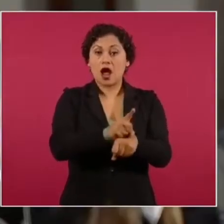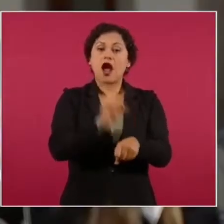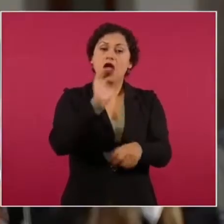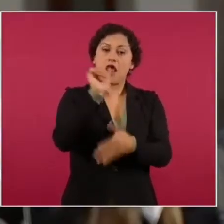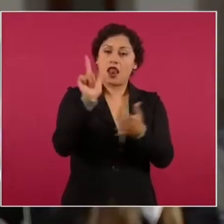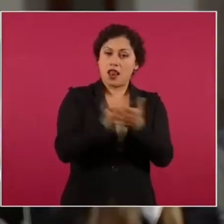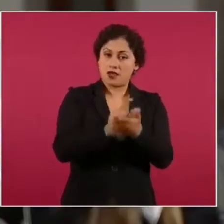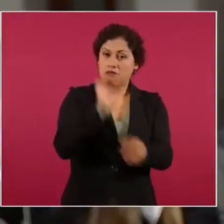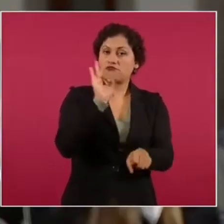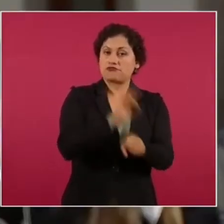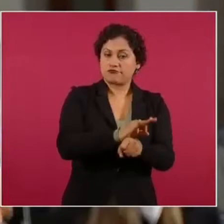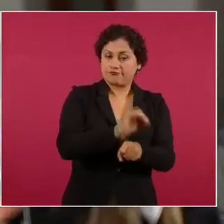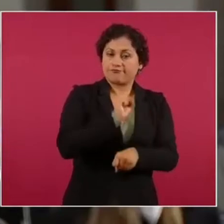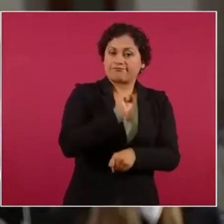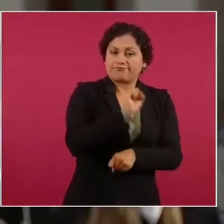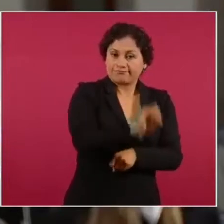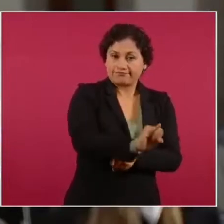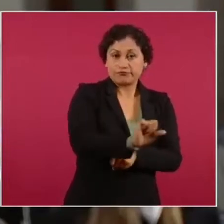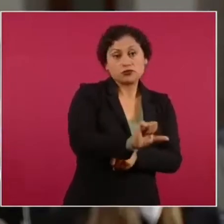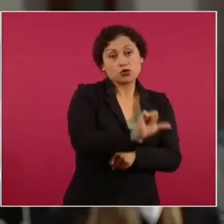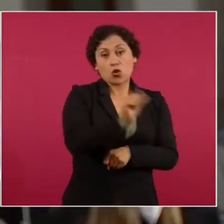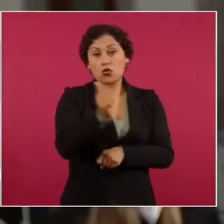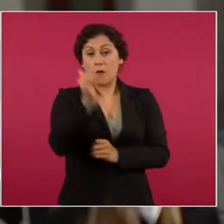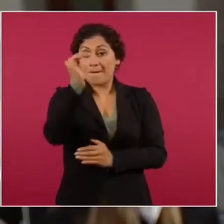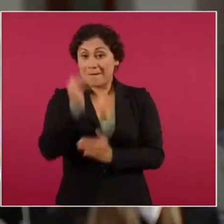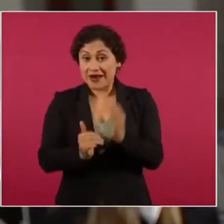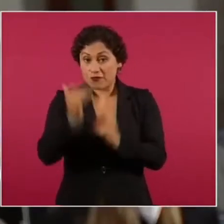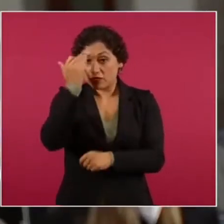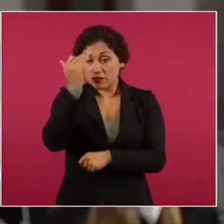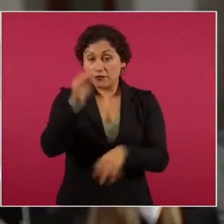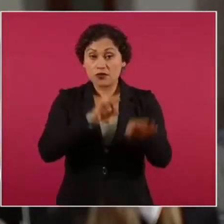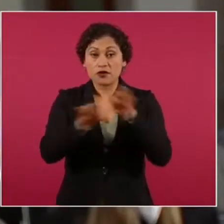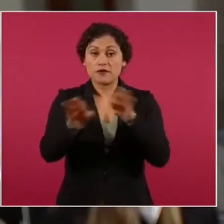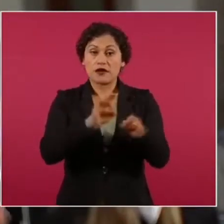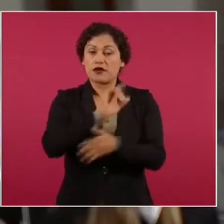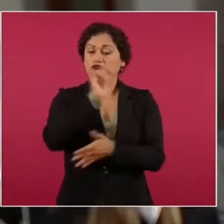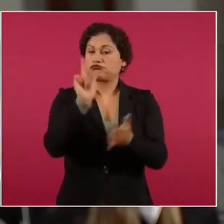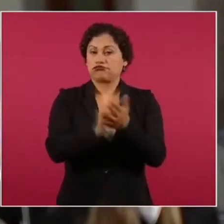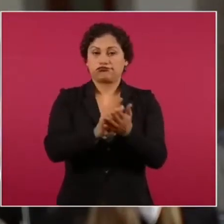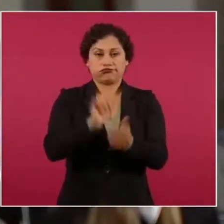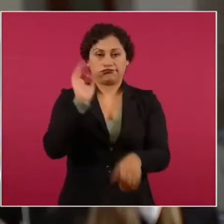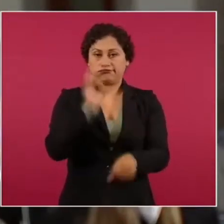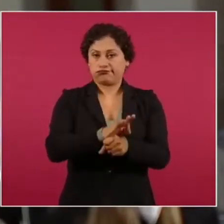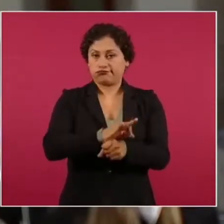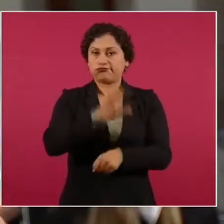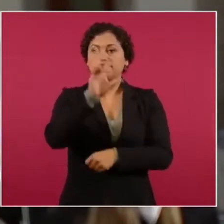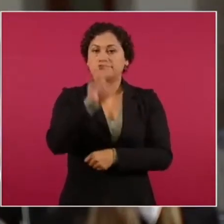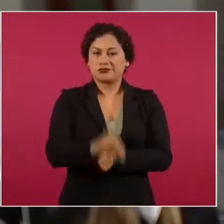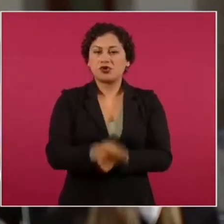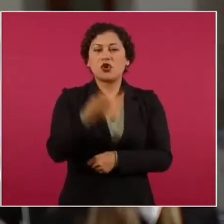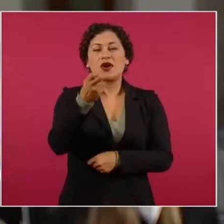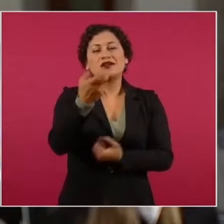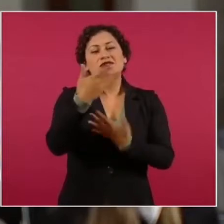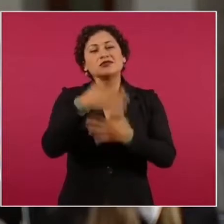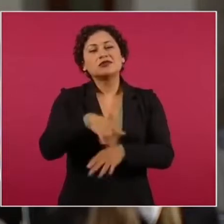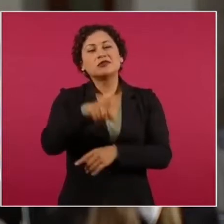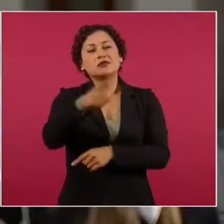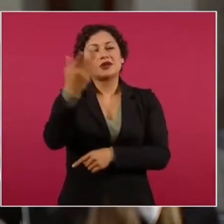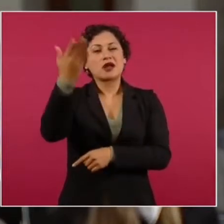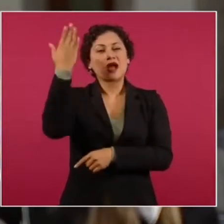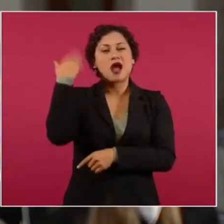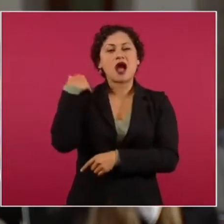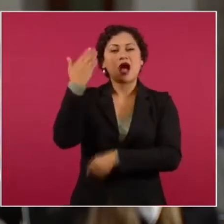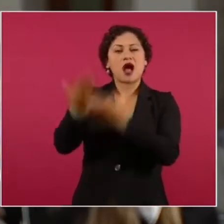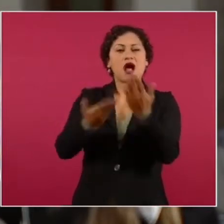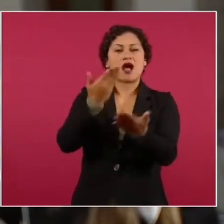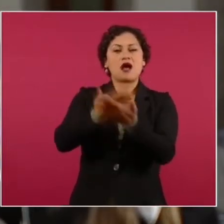de jubilaciones. Esto está ligado al decreto que usted emitió para darles justamente soporte a los extrabajadores de